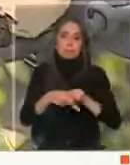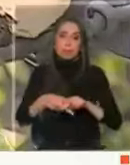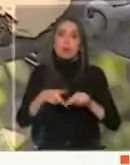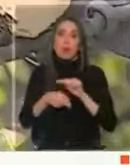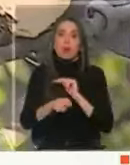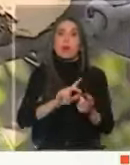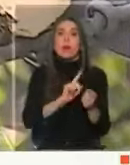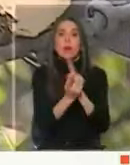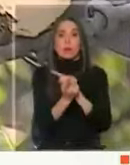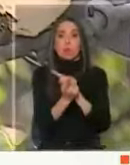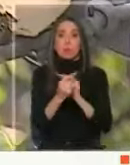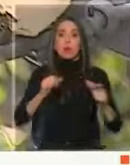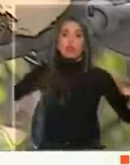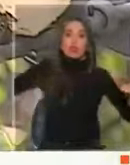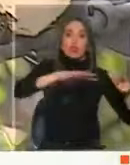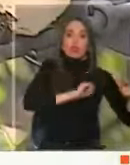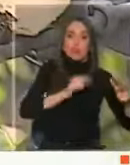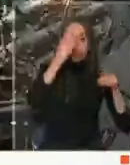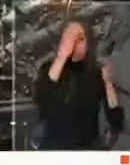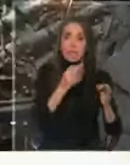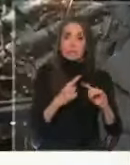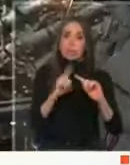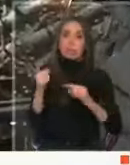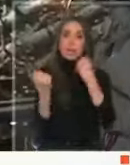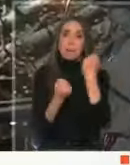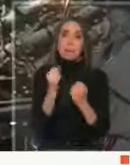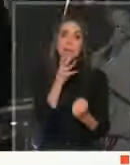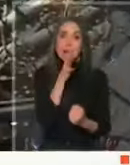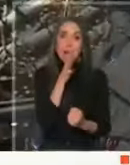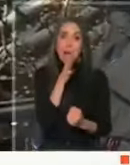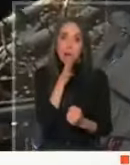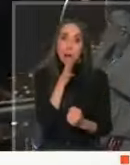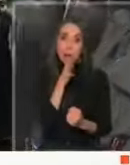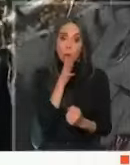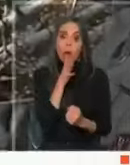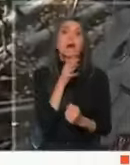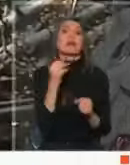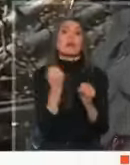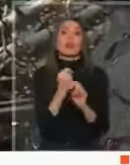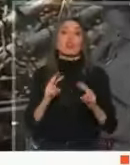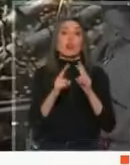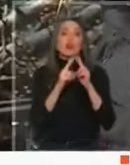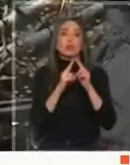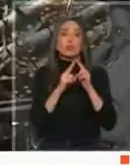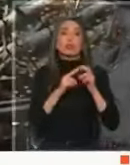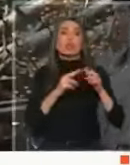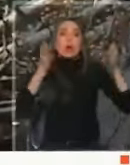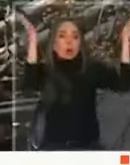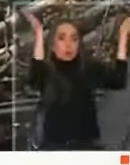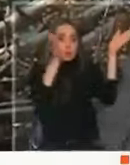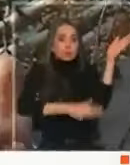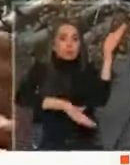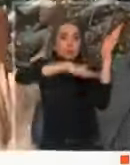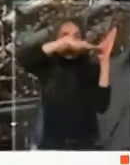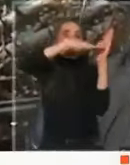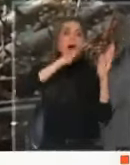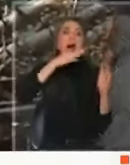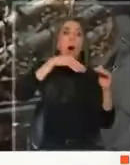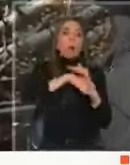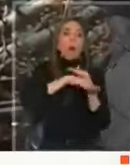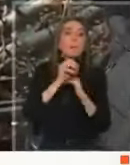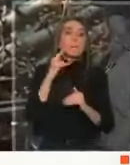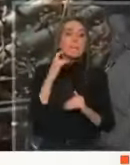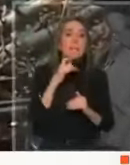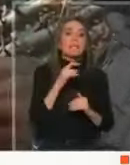decisiones más estructurales. Le exigimos a las empresas de agua potable que construyeran los estanques de acumulación de agua de Pirque para aumentar la autonomía